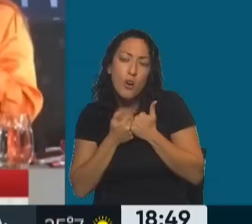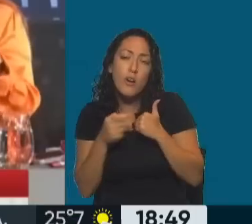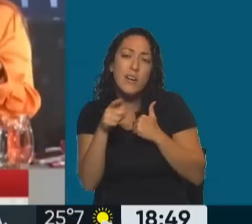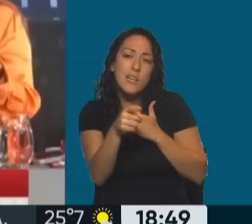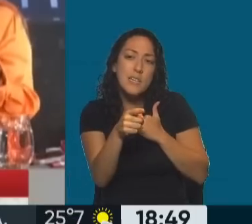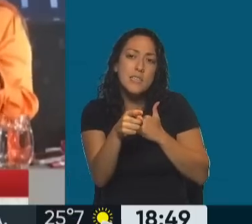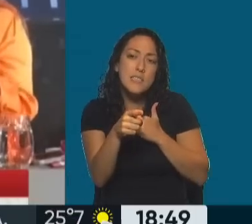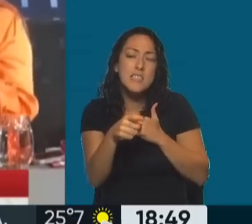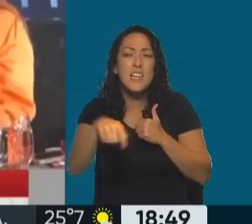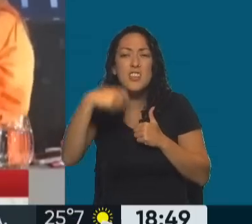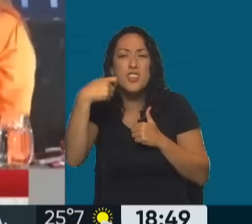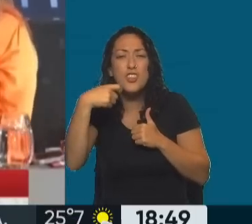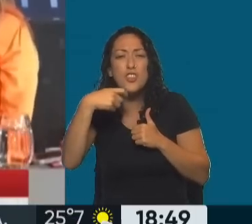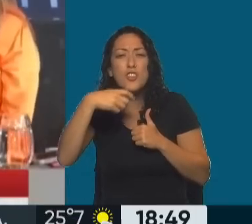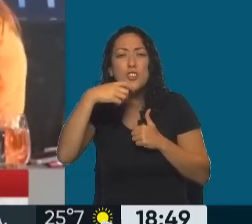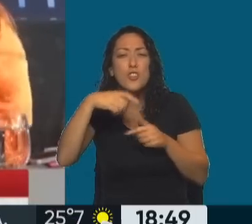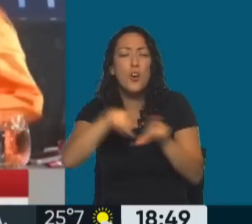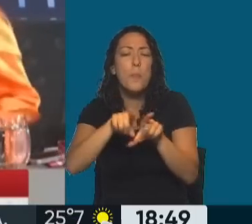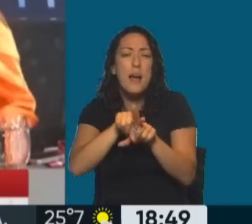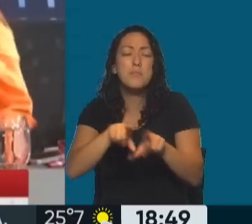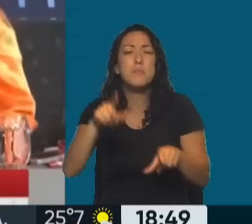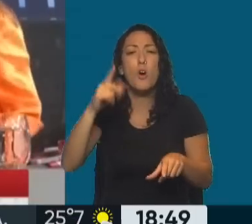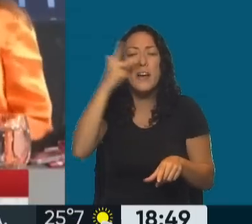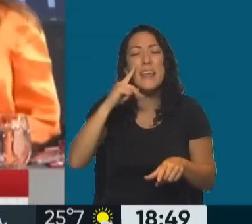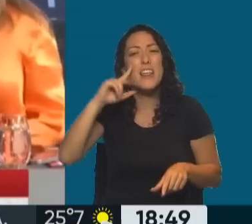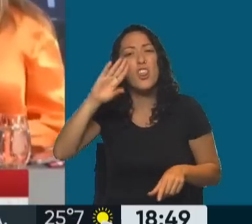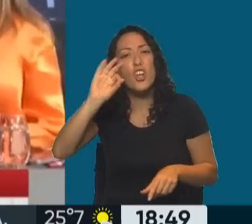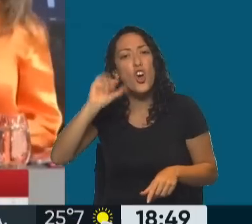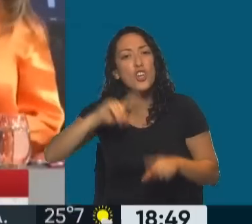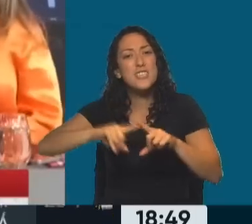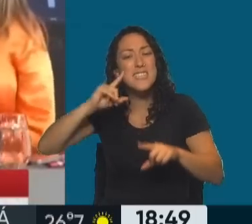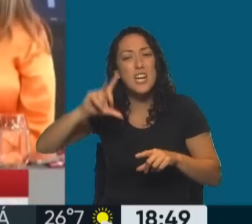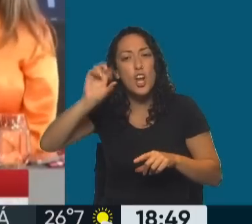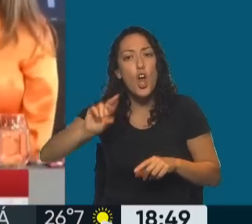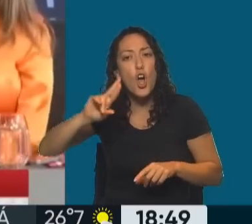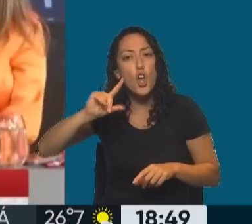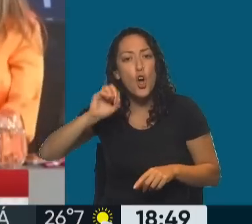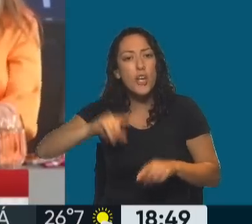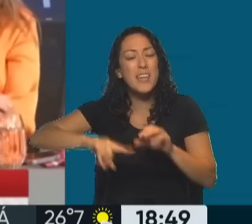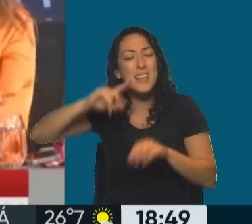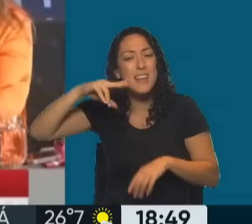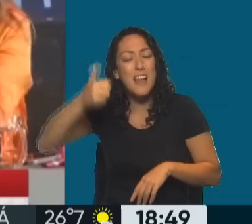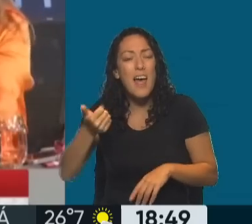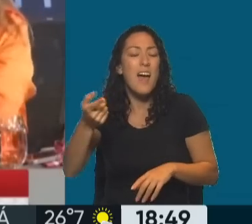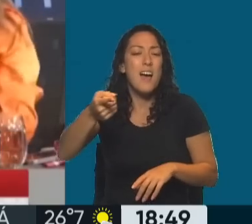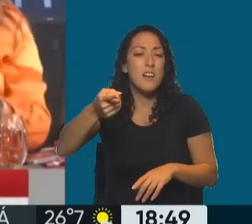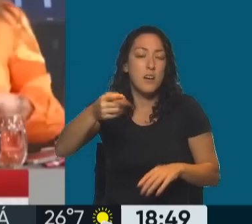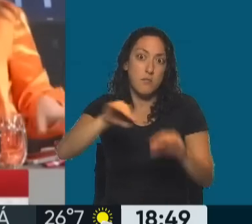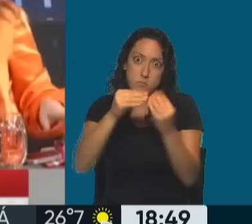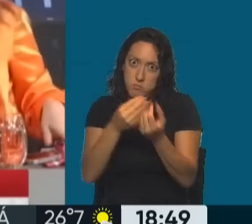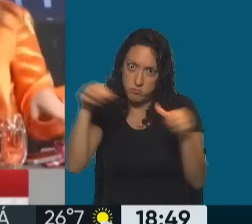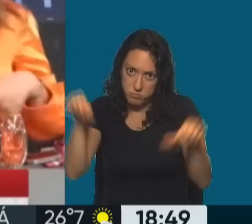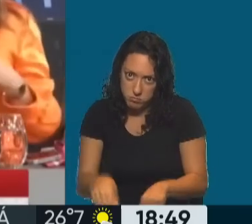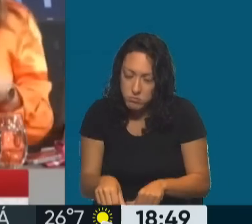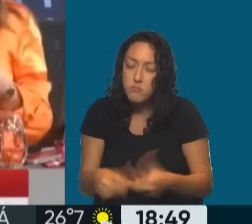la hidroxicloroquina como terapia. Ella se había acordado la emisión de un